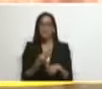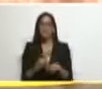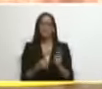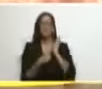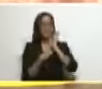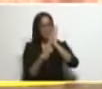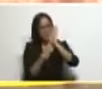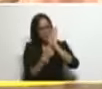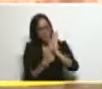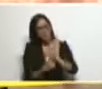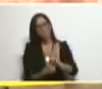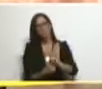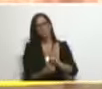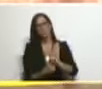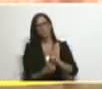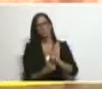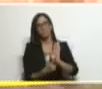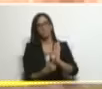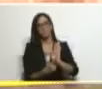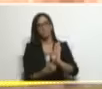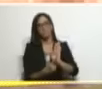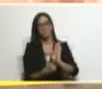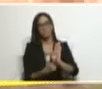y taxativa